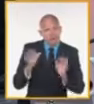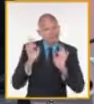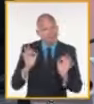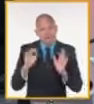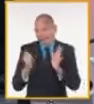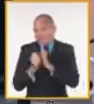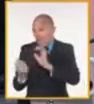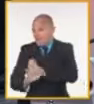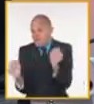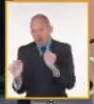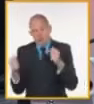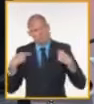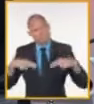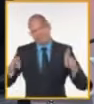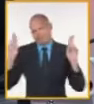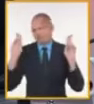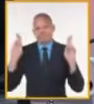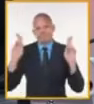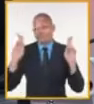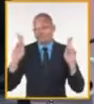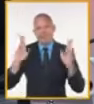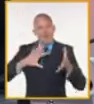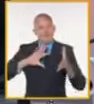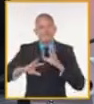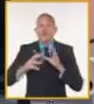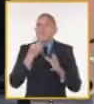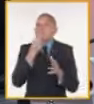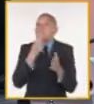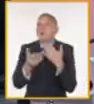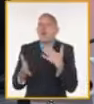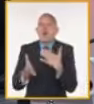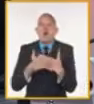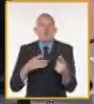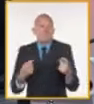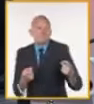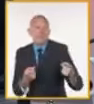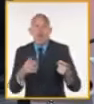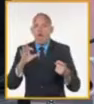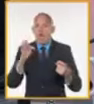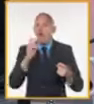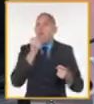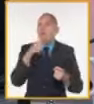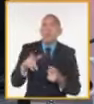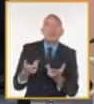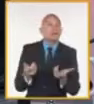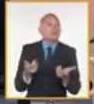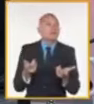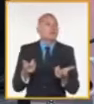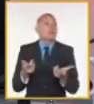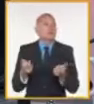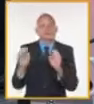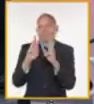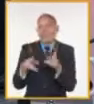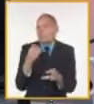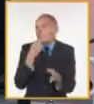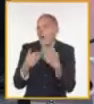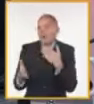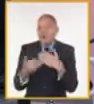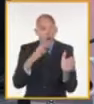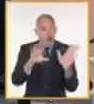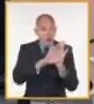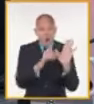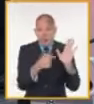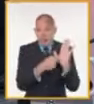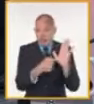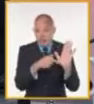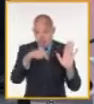toda sus formas y en todas sus manifestaciones como lo establece la Constitución misma de la República de Cuba nuestro